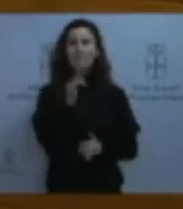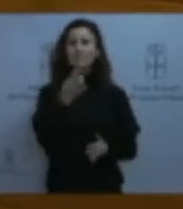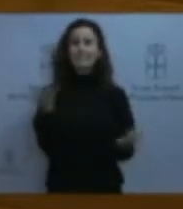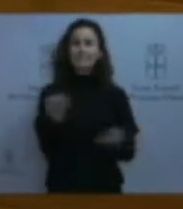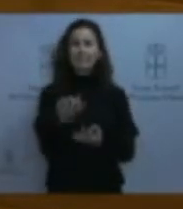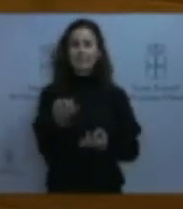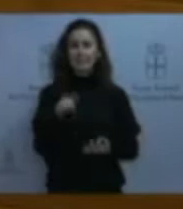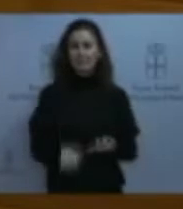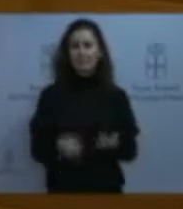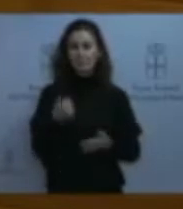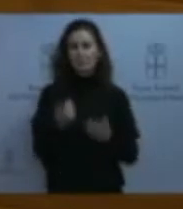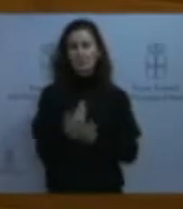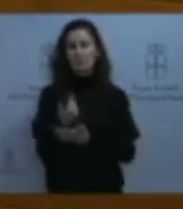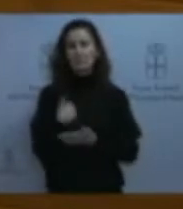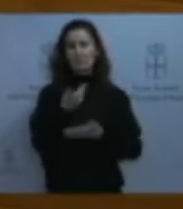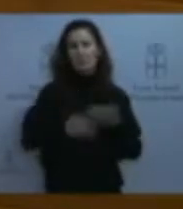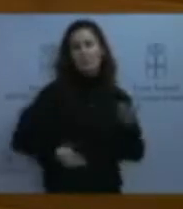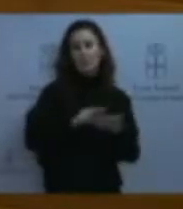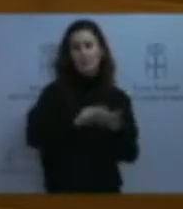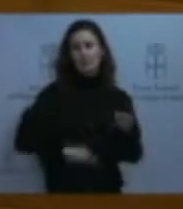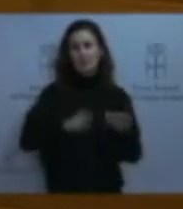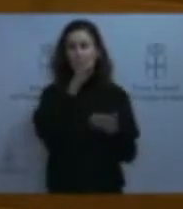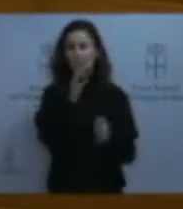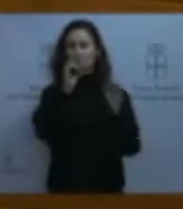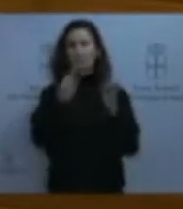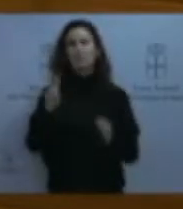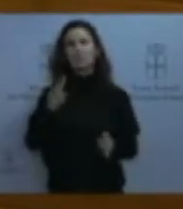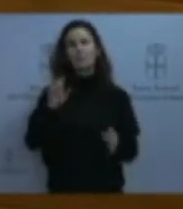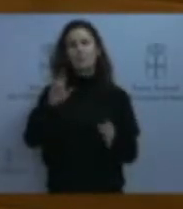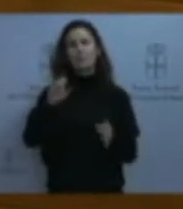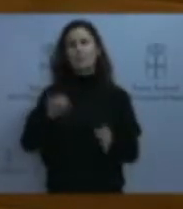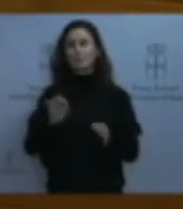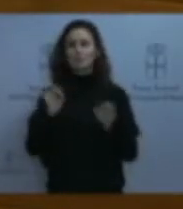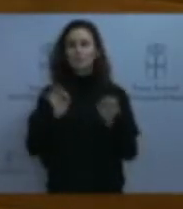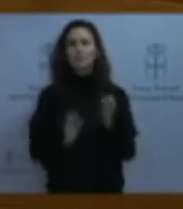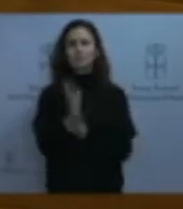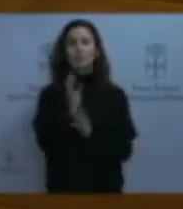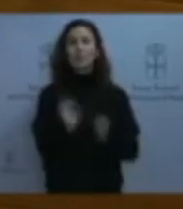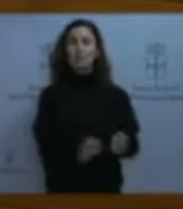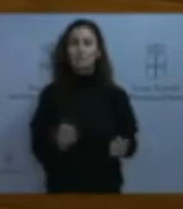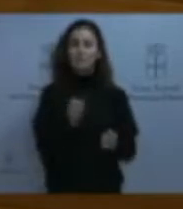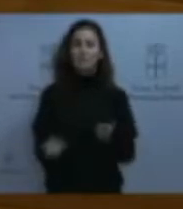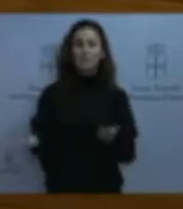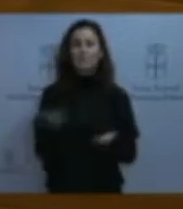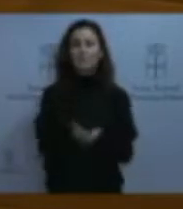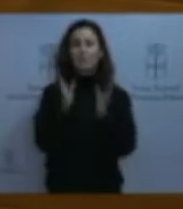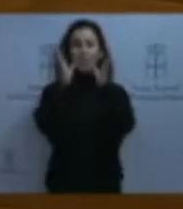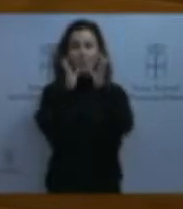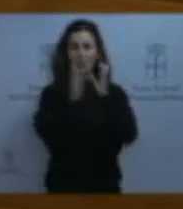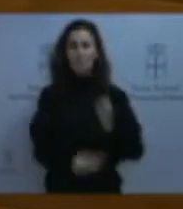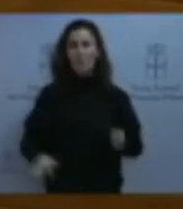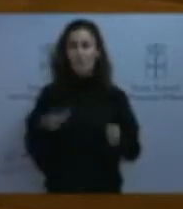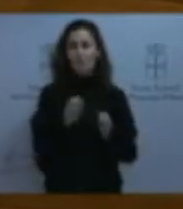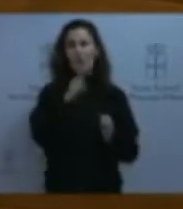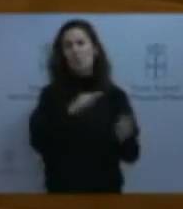estos días: el fuego en el Bierzo se reaviva durante la noche y cerca varias localidades. Ponferrada pide la declaración de zona catastrófica, un incendio de casi